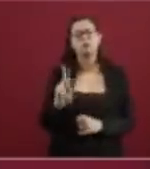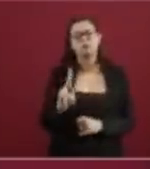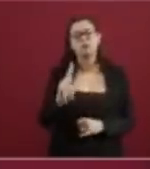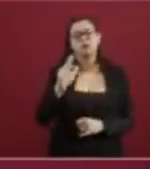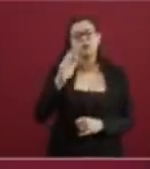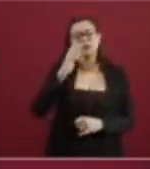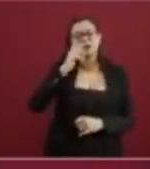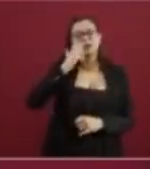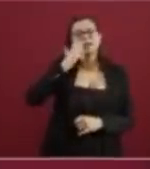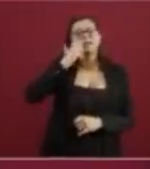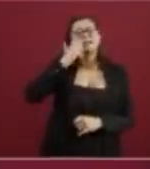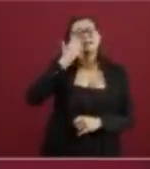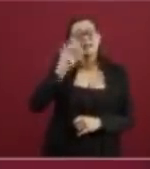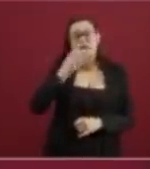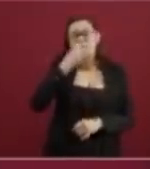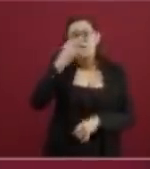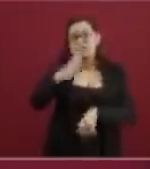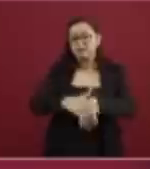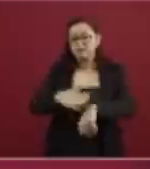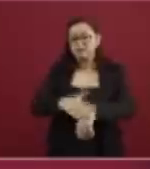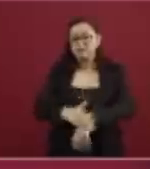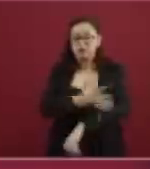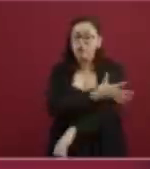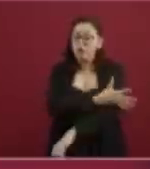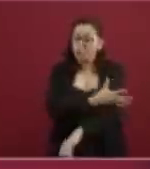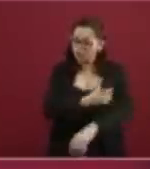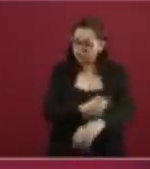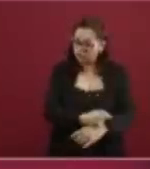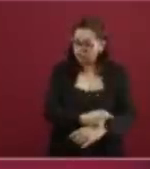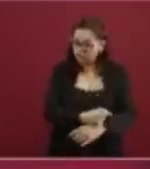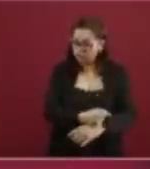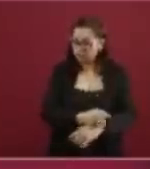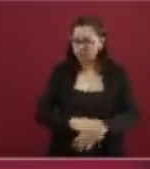decir con toda claridad de que